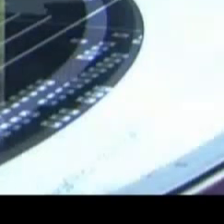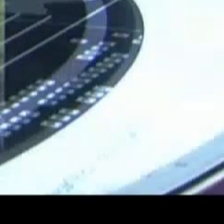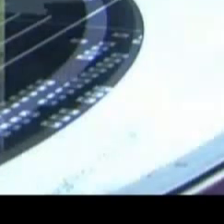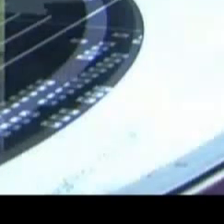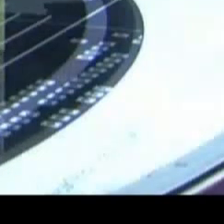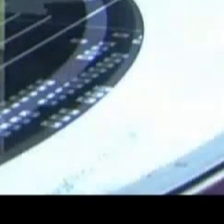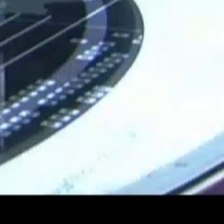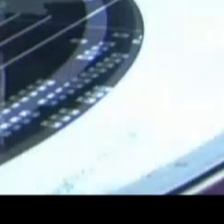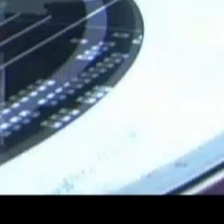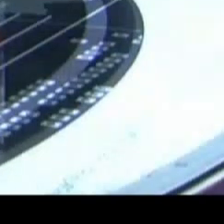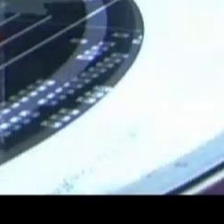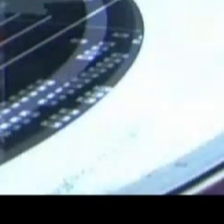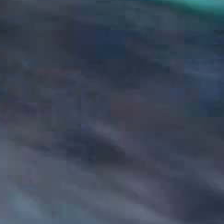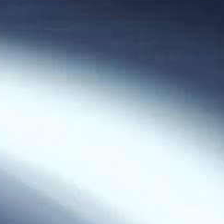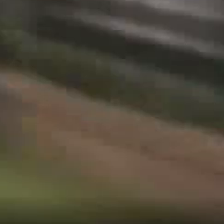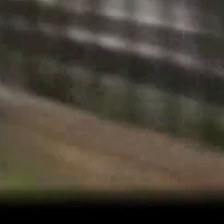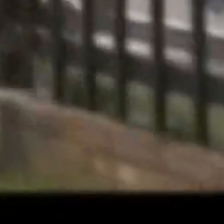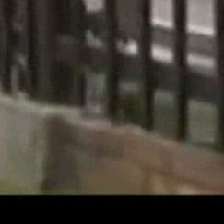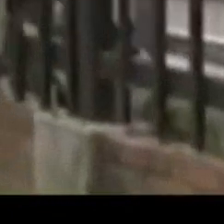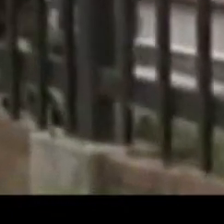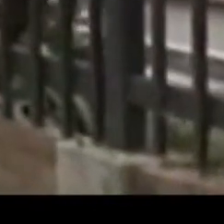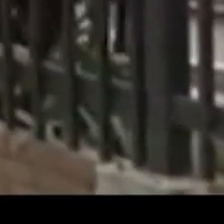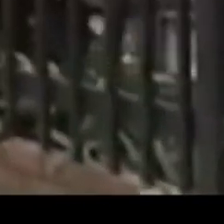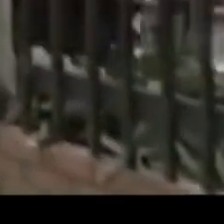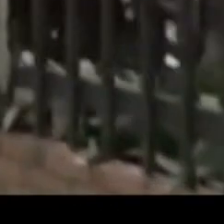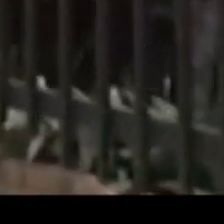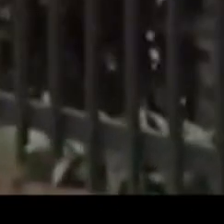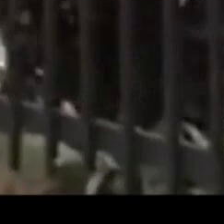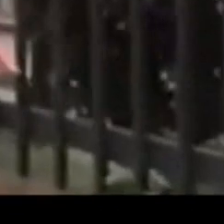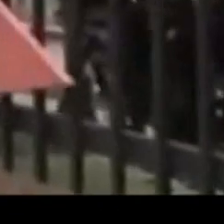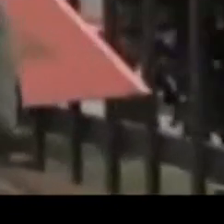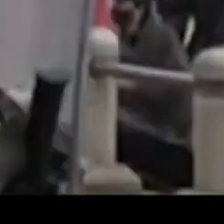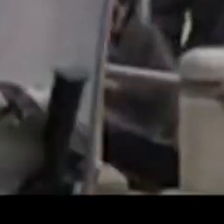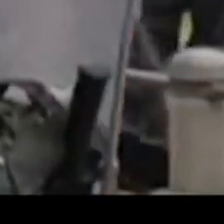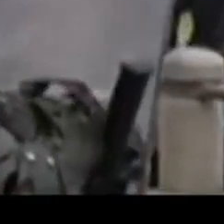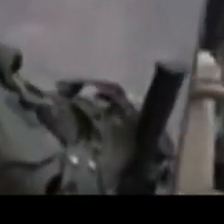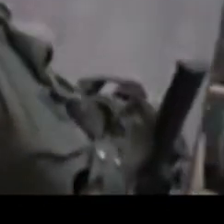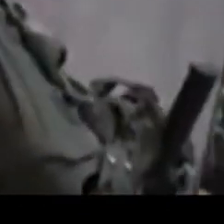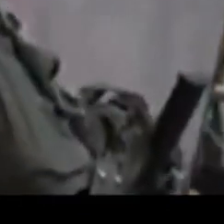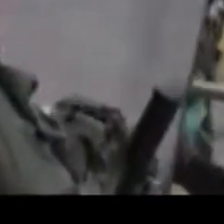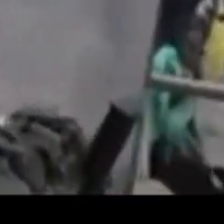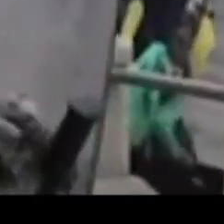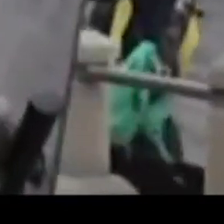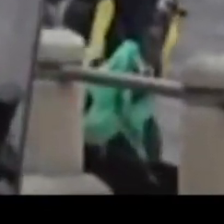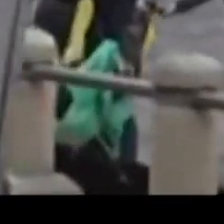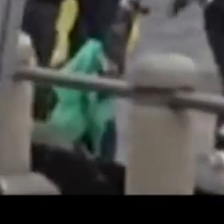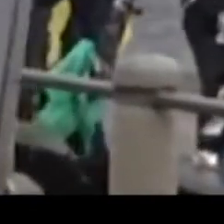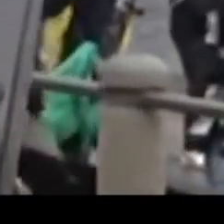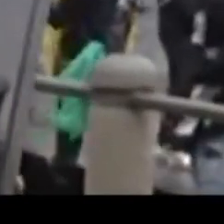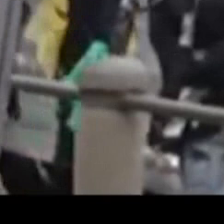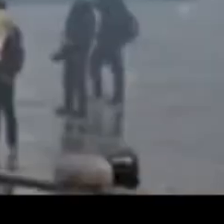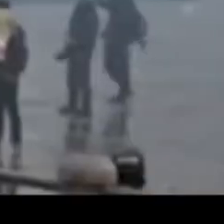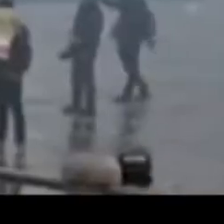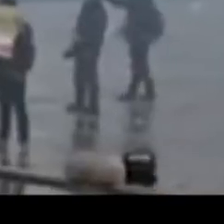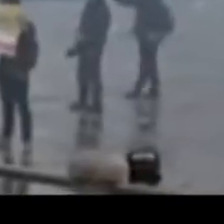denuncian, impulsada por el gobierno del presidente Iván Duque. Al menos 6 personas murieron en las protestas, aunque organizaciones civiles hablan de